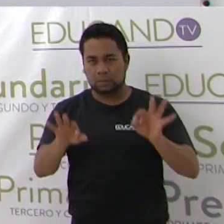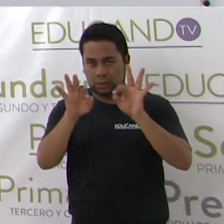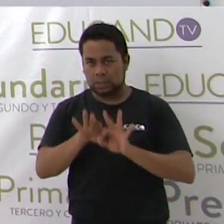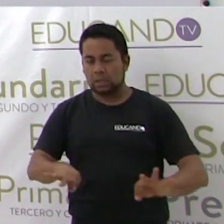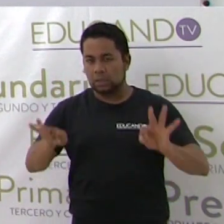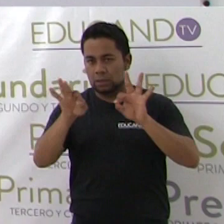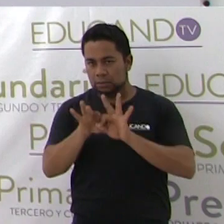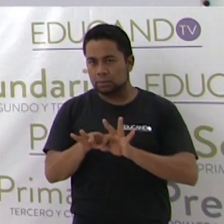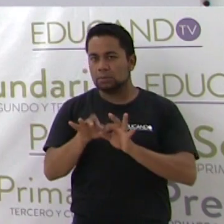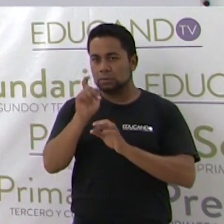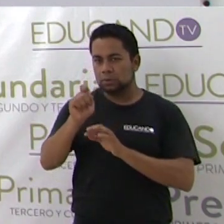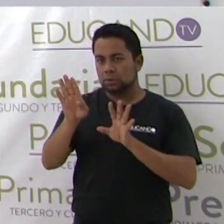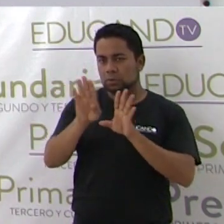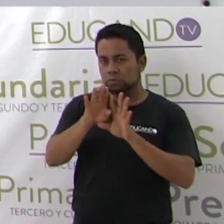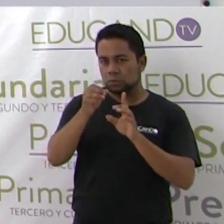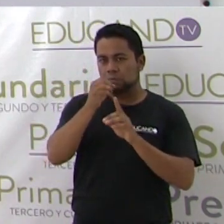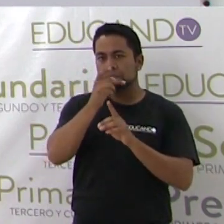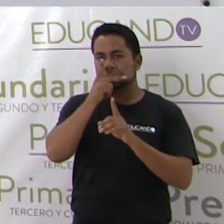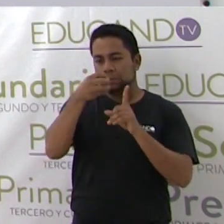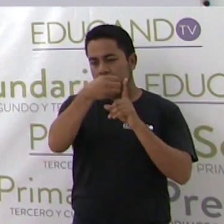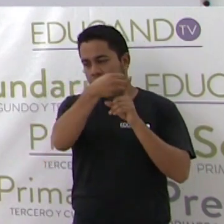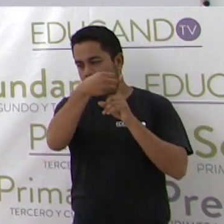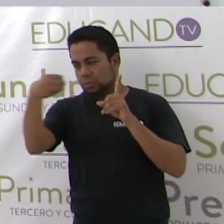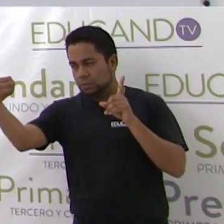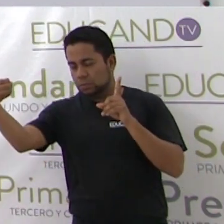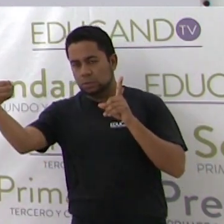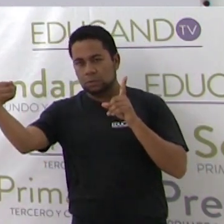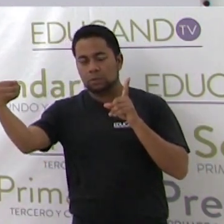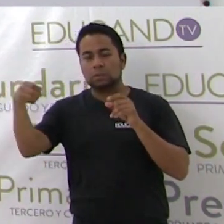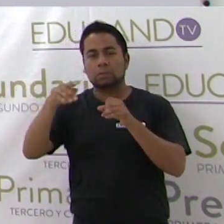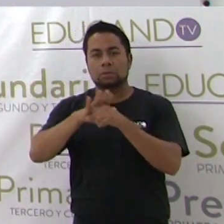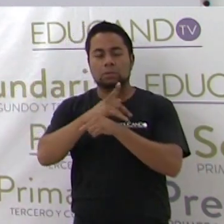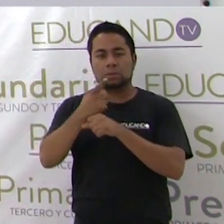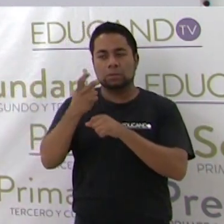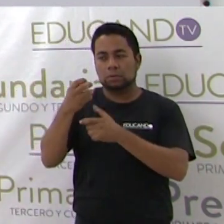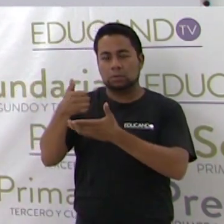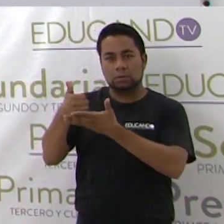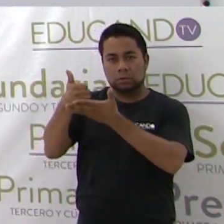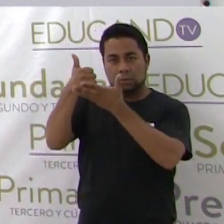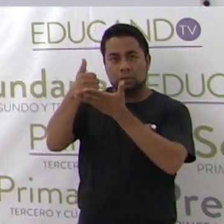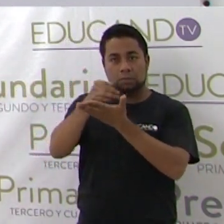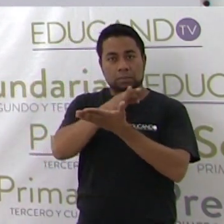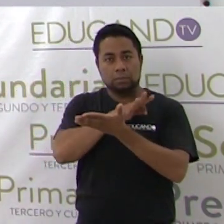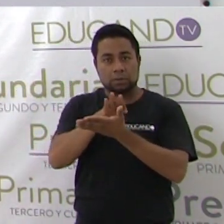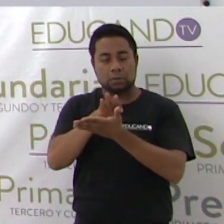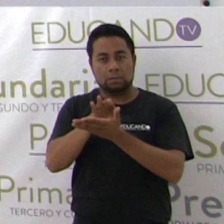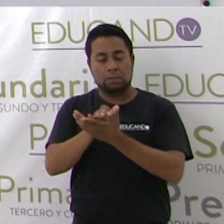Importante esta oración también, porque nos permite